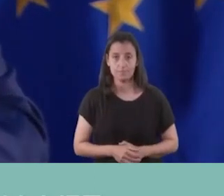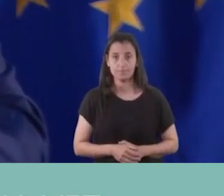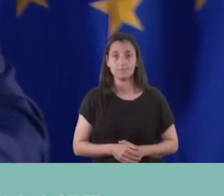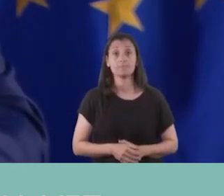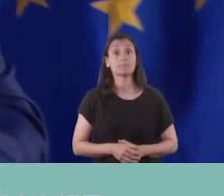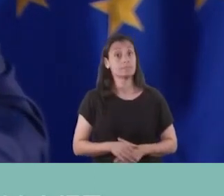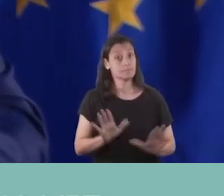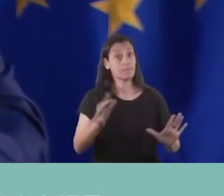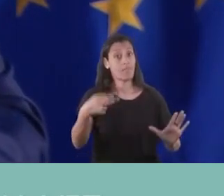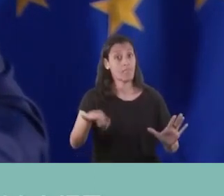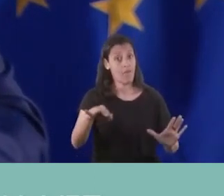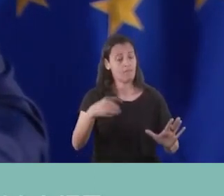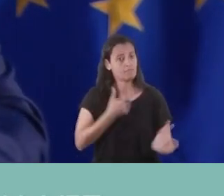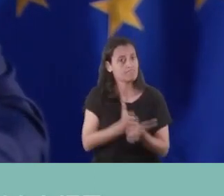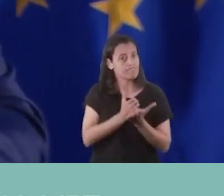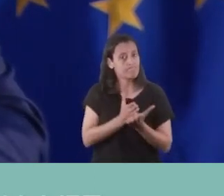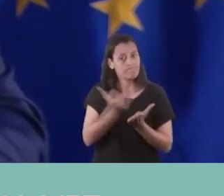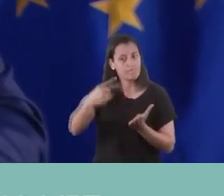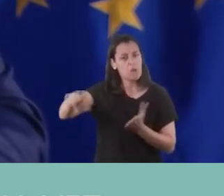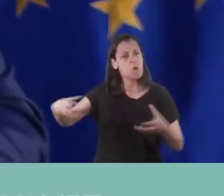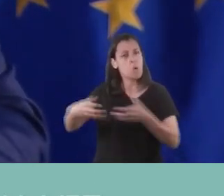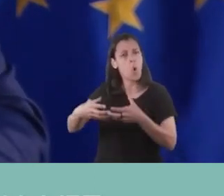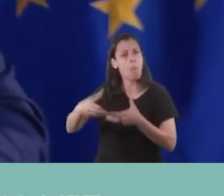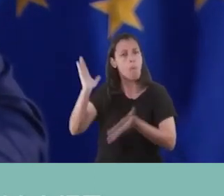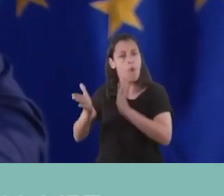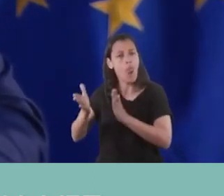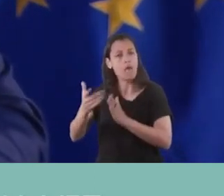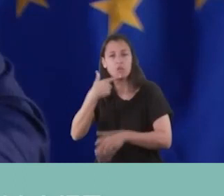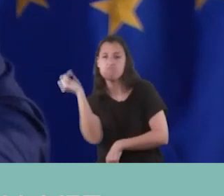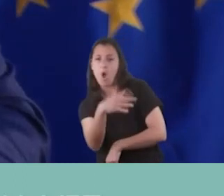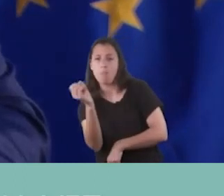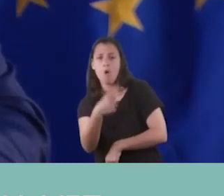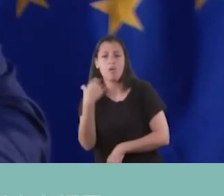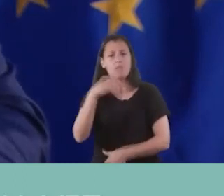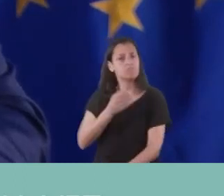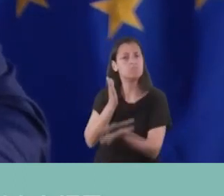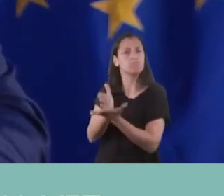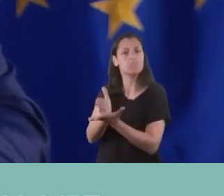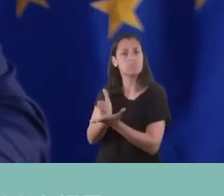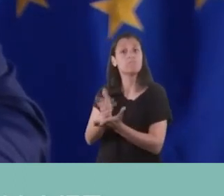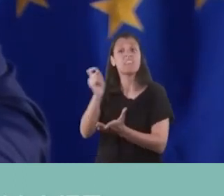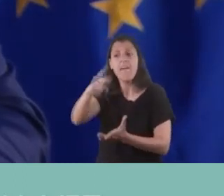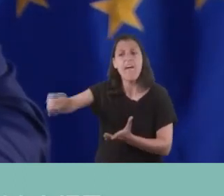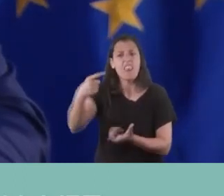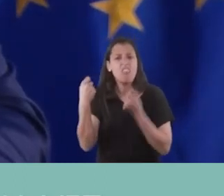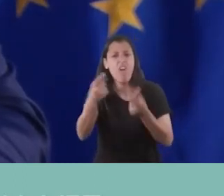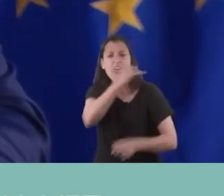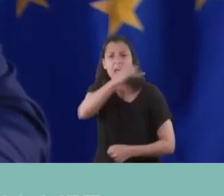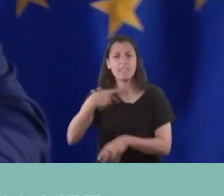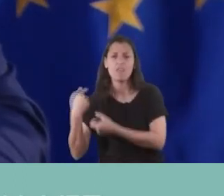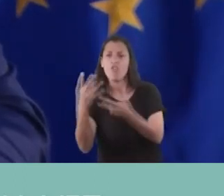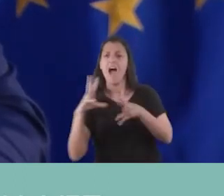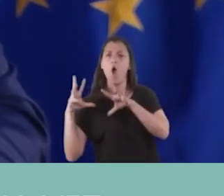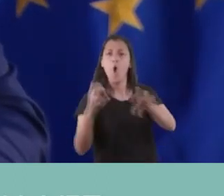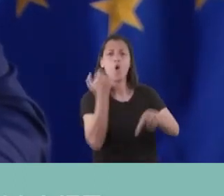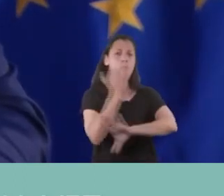Porque tenemos que ponernos muy duros con los violentos, tenemos que ponernos muy duros con los cultores del odio. Ya no hay